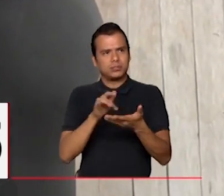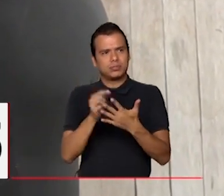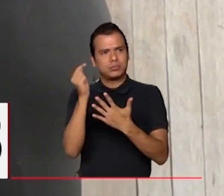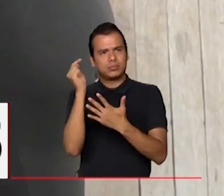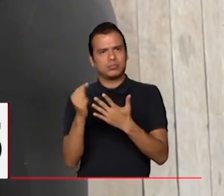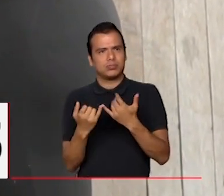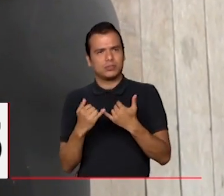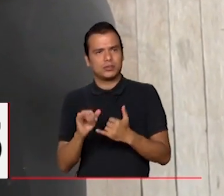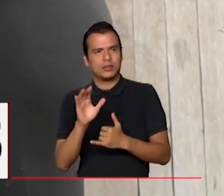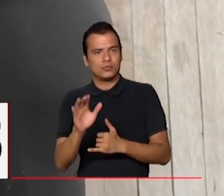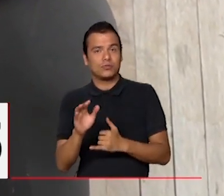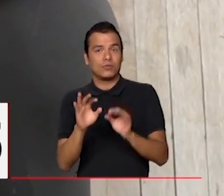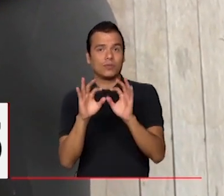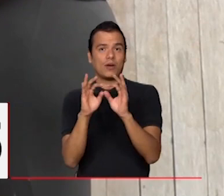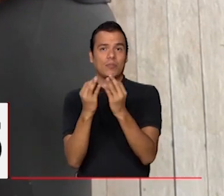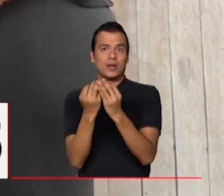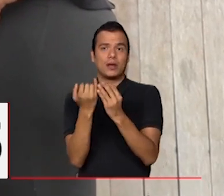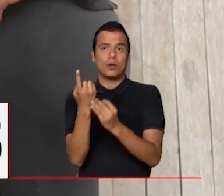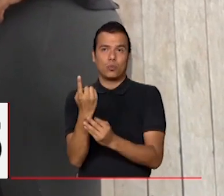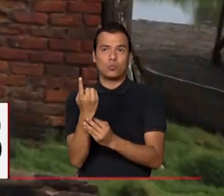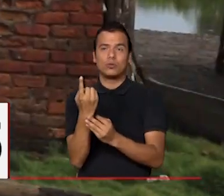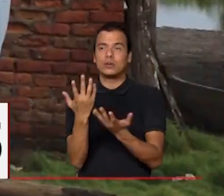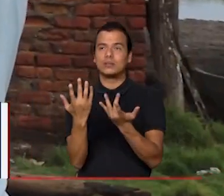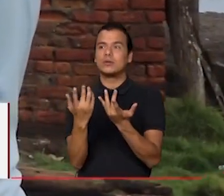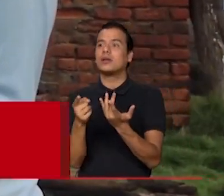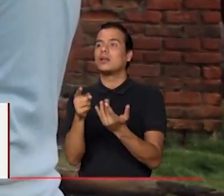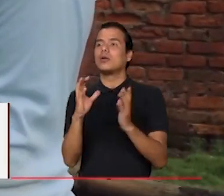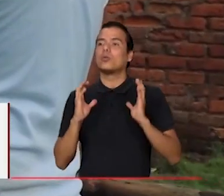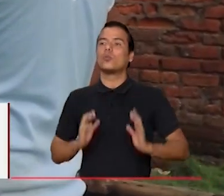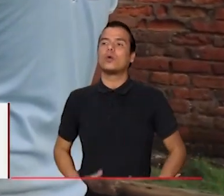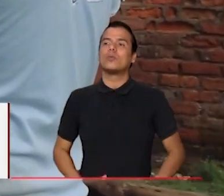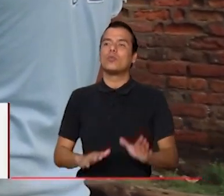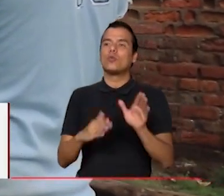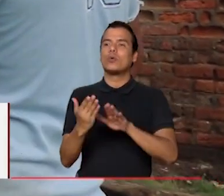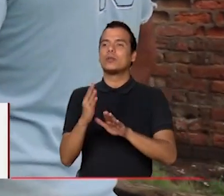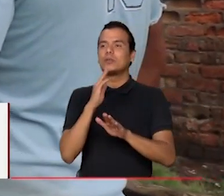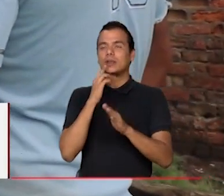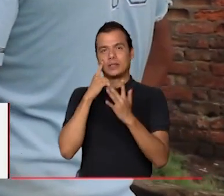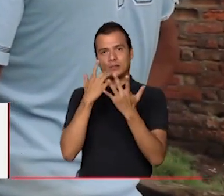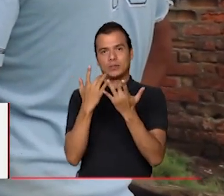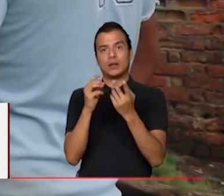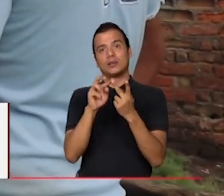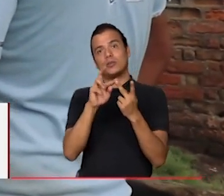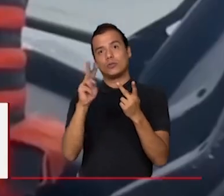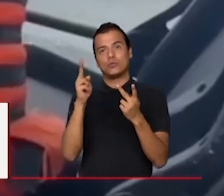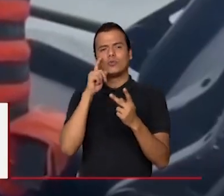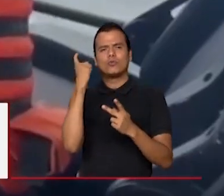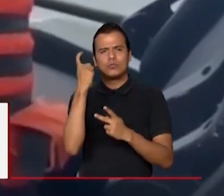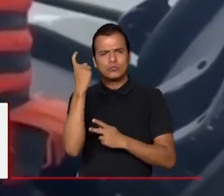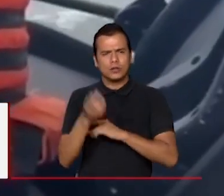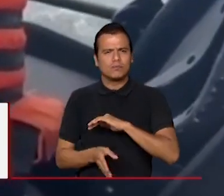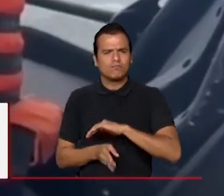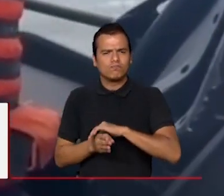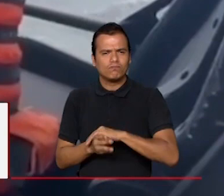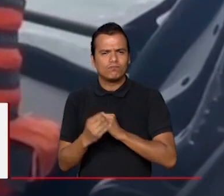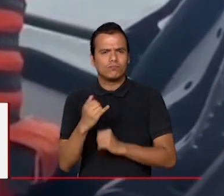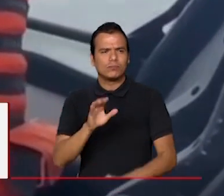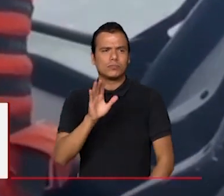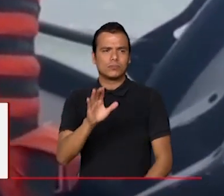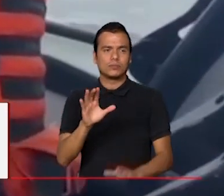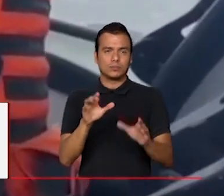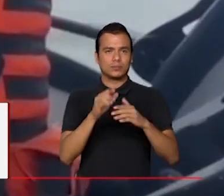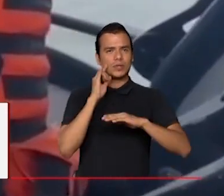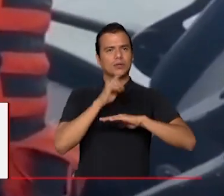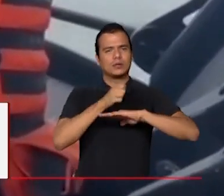proceso de reconocimiento del cuerpo para despedir a su ser querido, otra aún espera el regreso del suyo. Las unidades de guardacostas, en conjunto